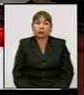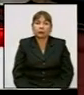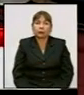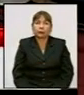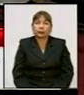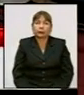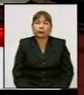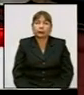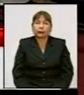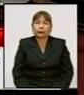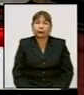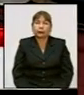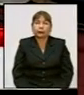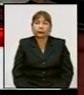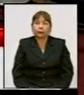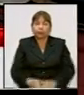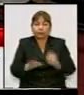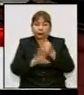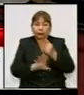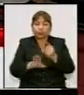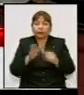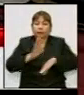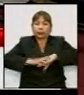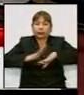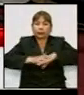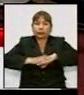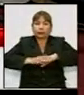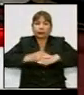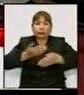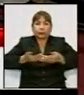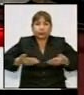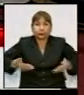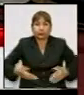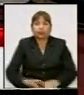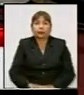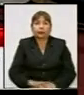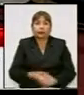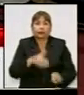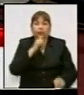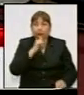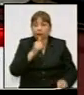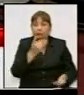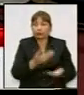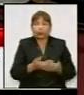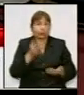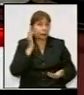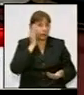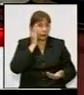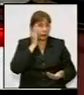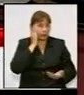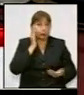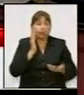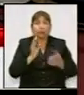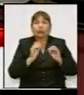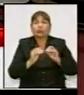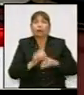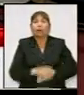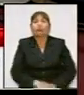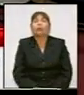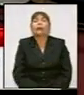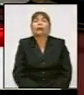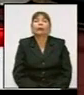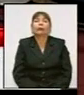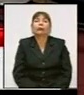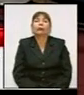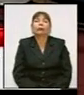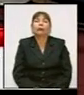de una base de datos de amenazas globales, y así crear conocimiento y crear